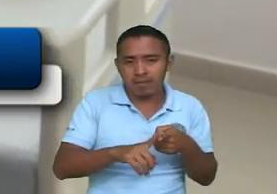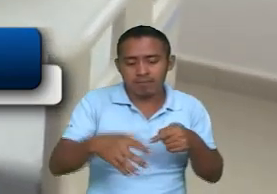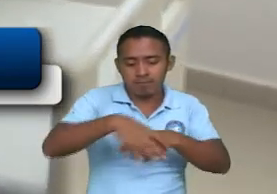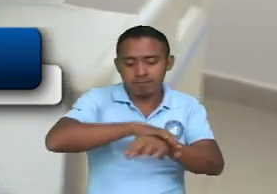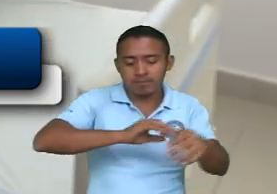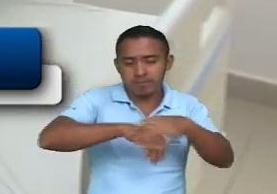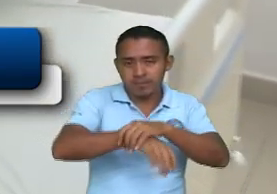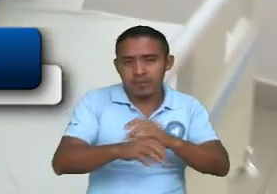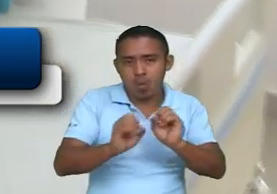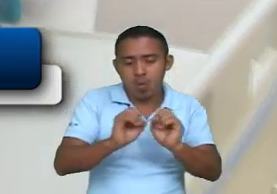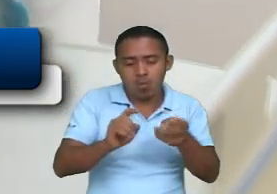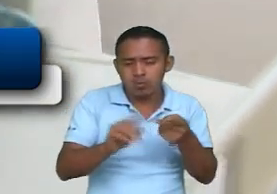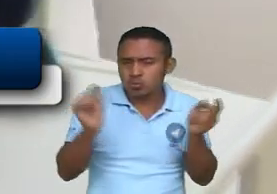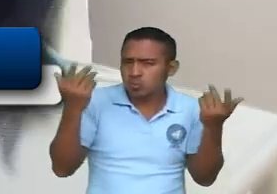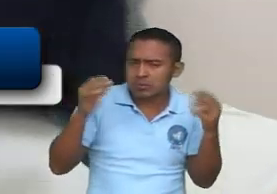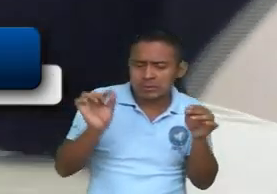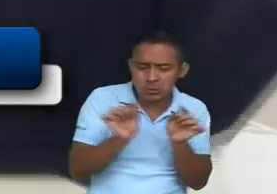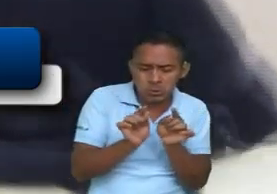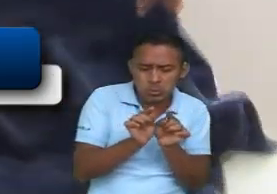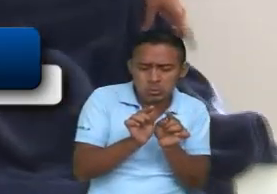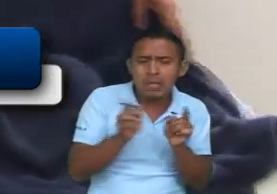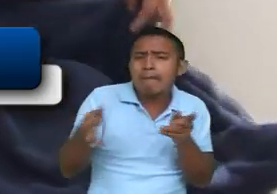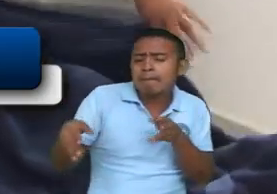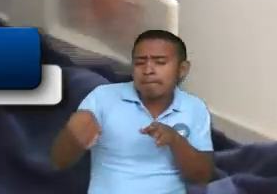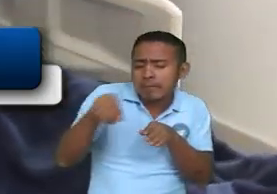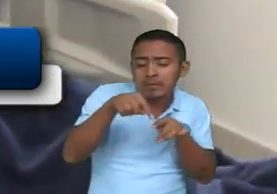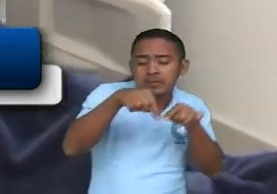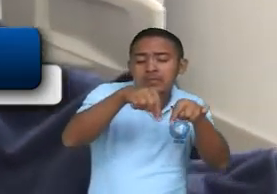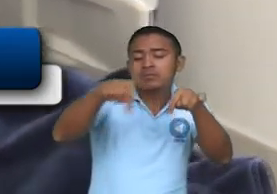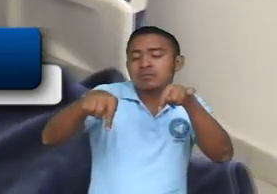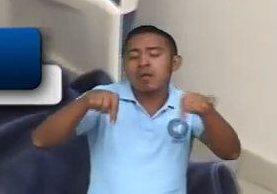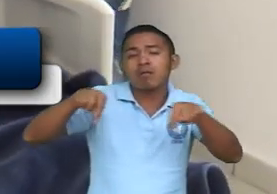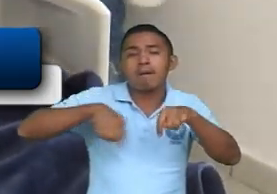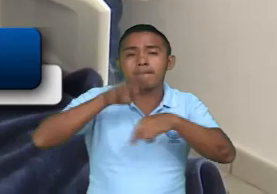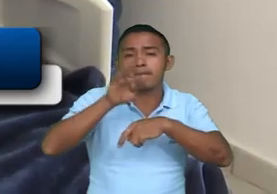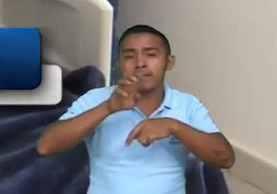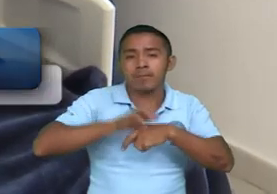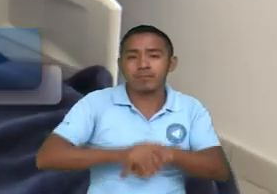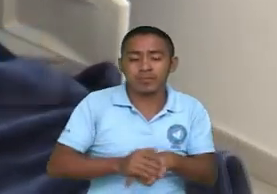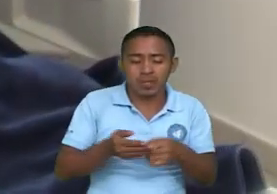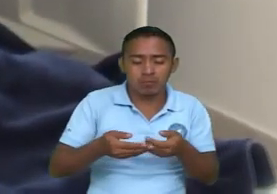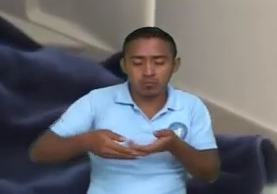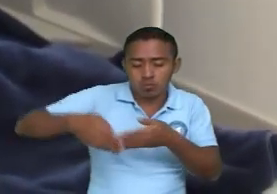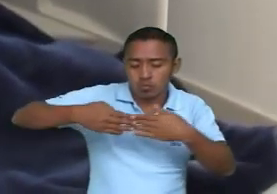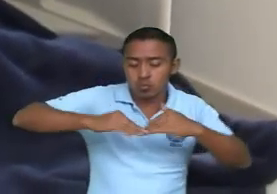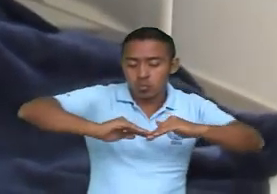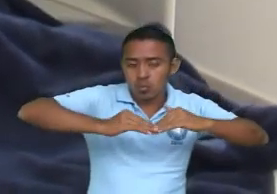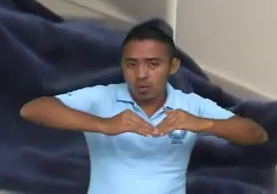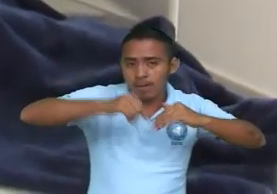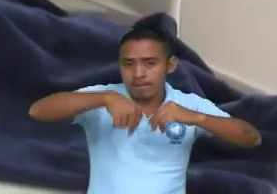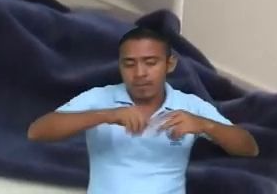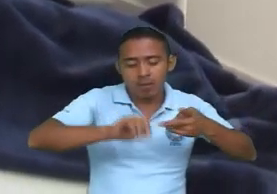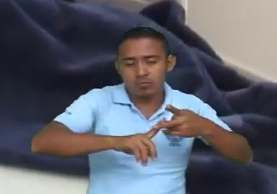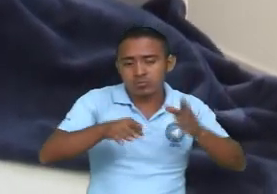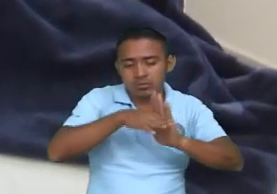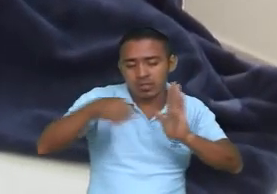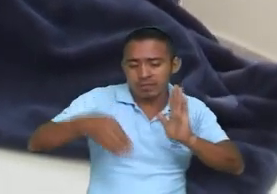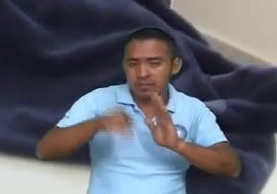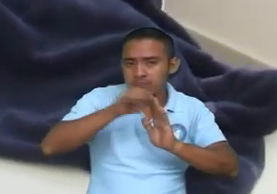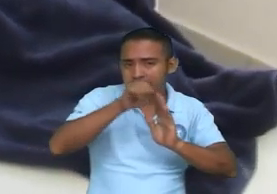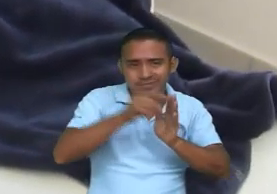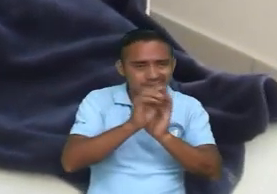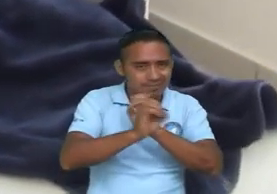de los guantes, muchas veces los guantes hasta les quedan flojos, puede sí, ocasionar que el bebé en la noche agarre el guantecito y se asfixie. Sí, entonces